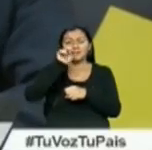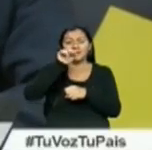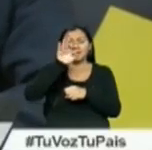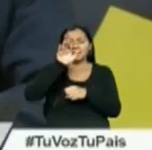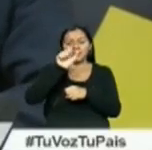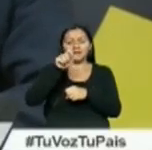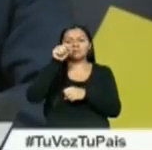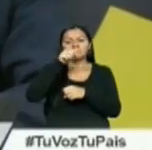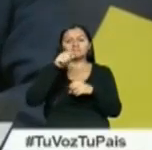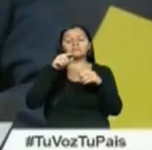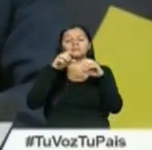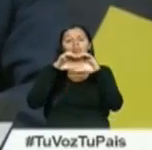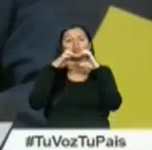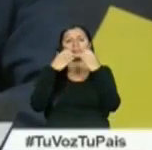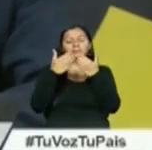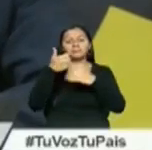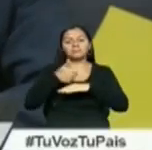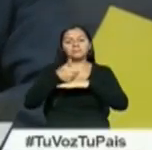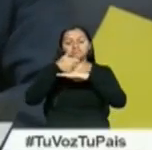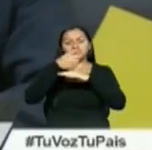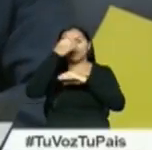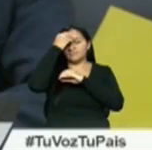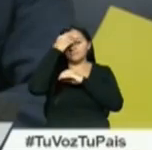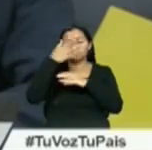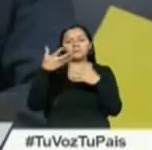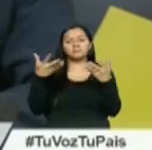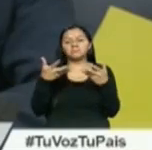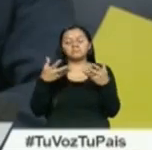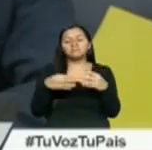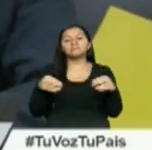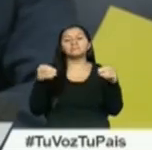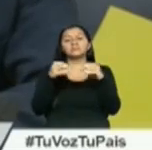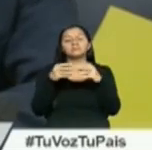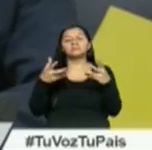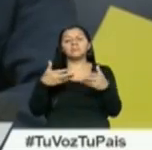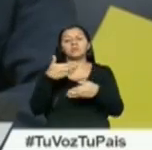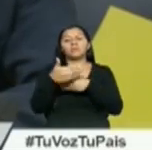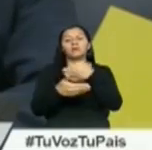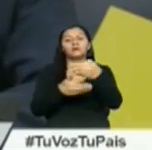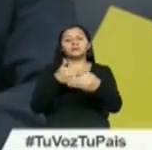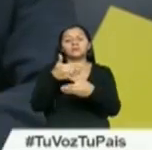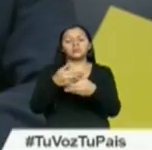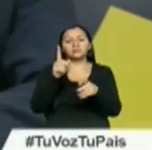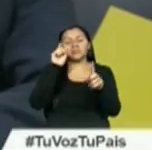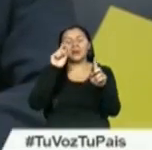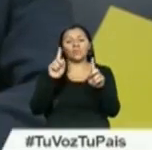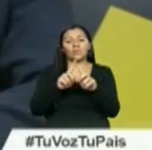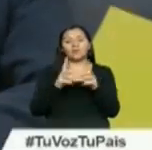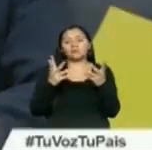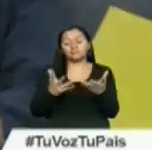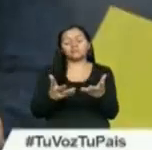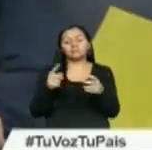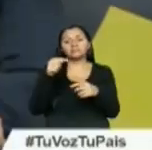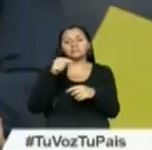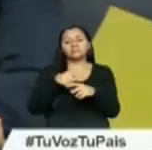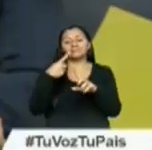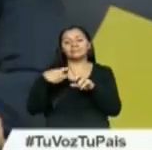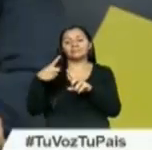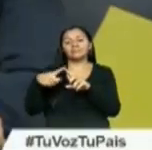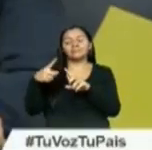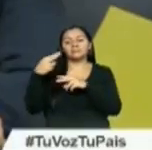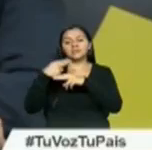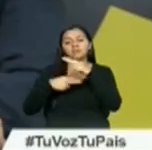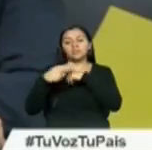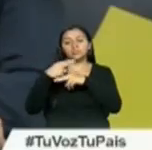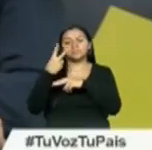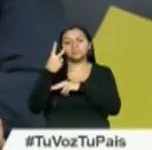comité correspondiente que informa al Parlamento sobre la procedencia de la ratificación del acuerdo multipartes. Entre el 29 y